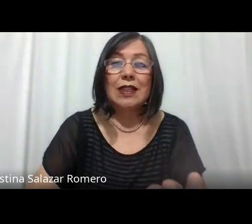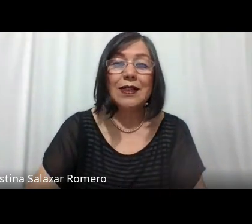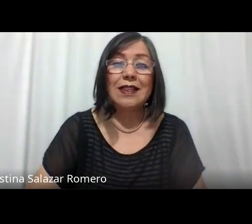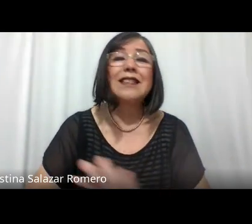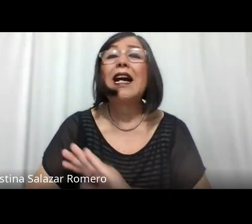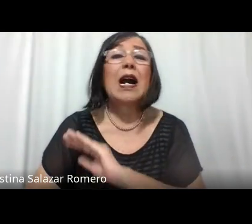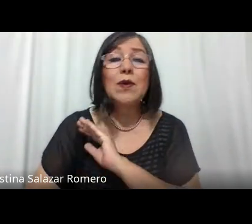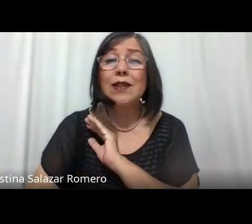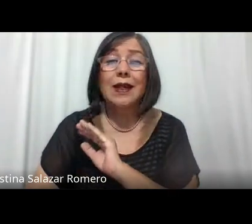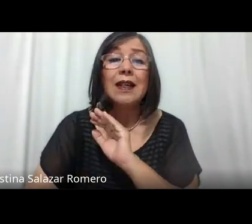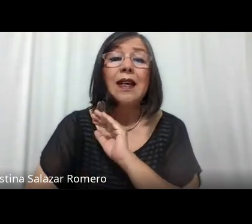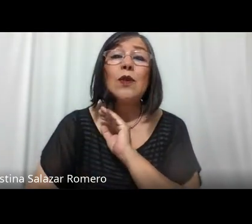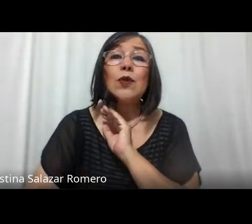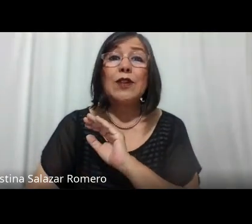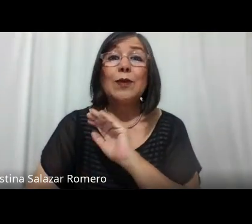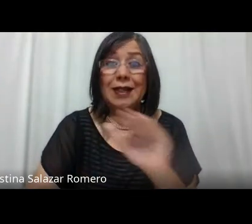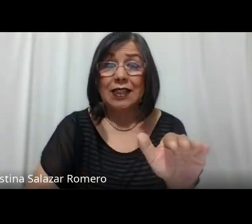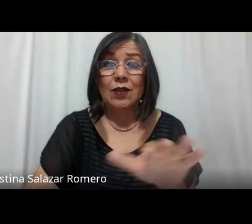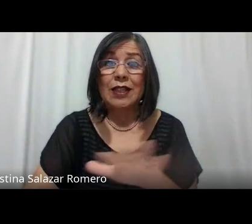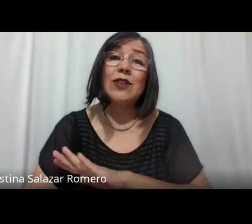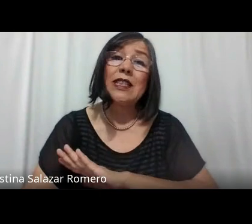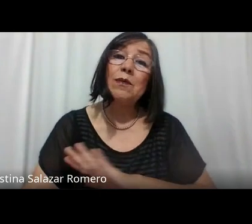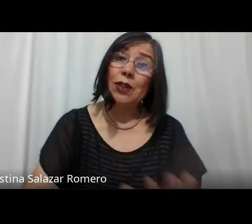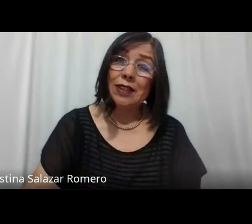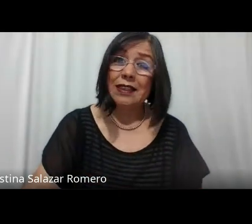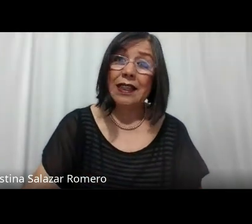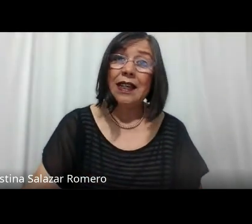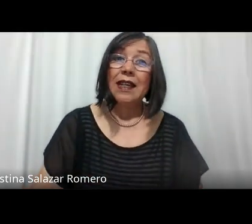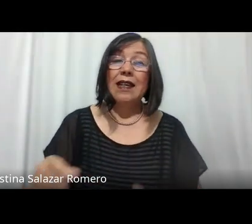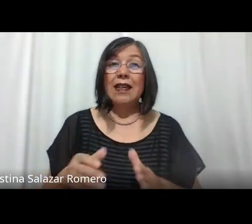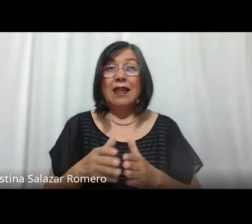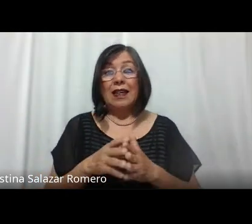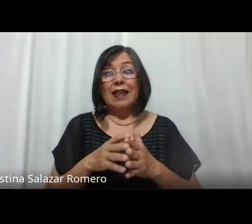de lengua de señas a un nivel usuario básico. Eso sí es importante.